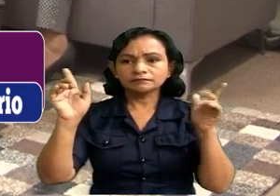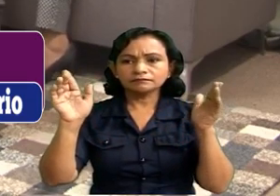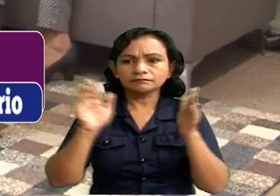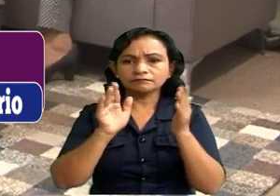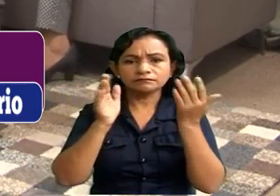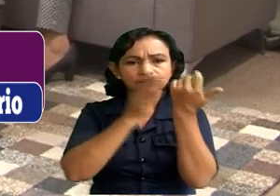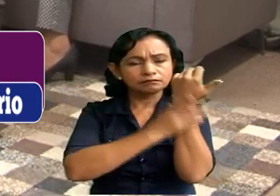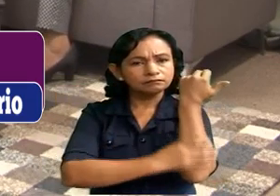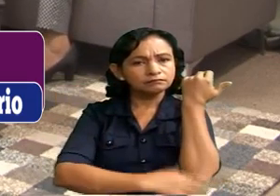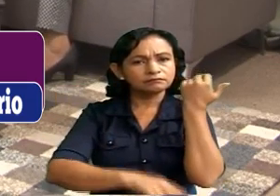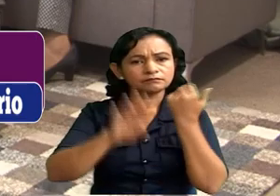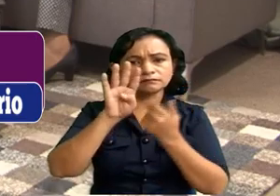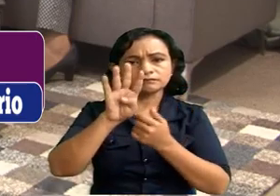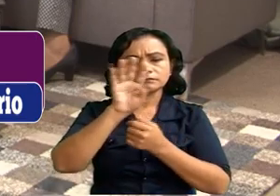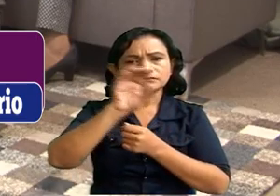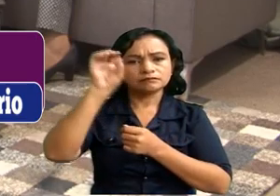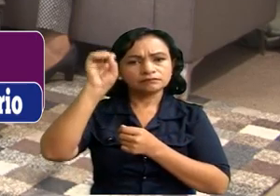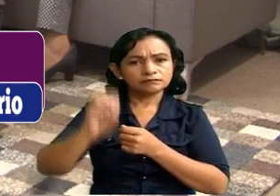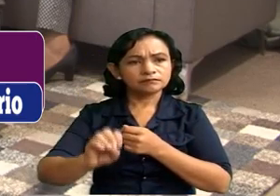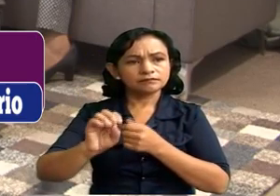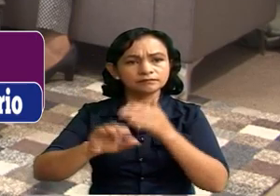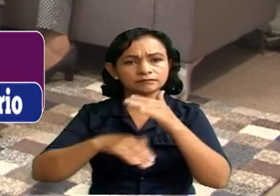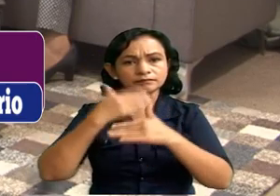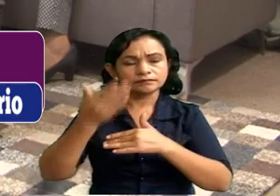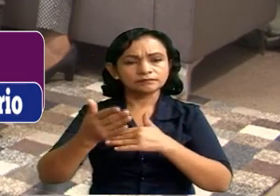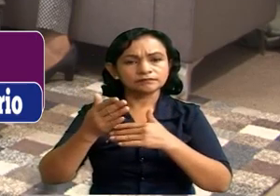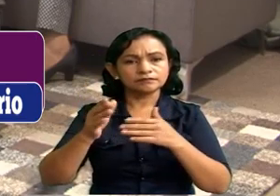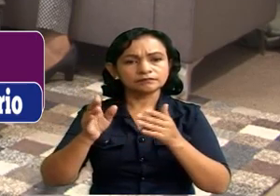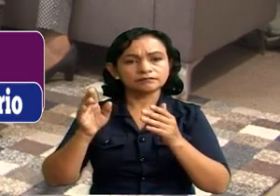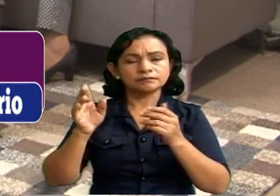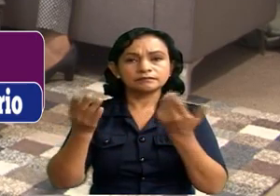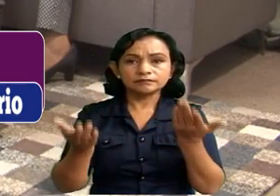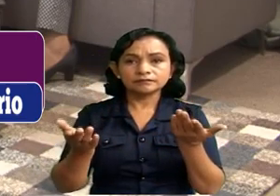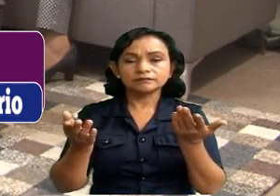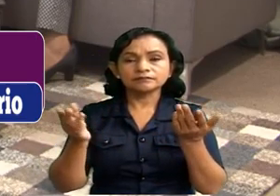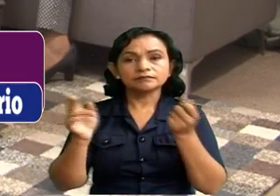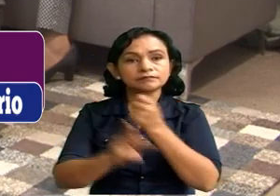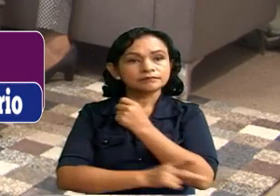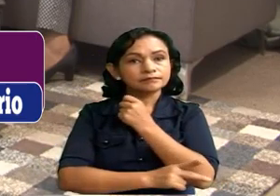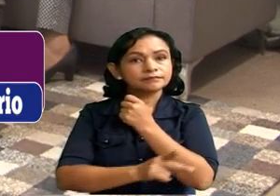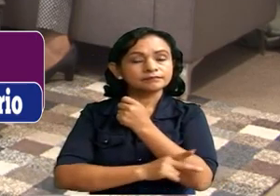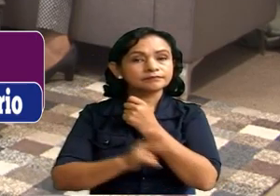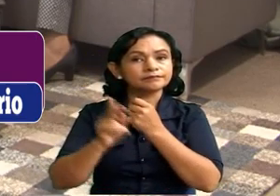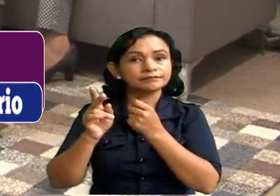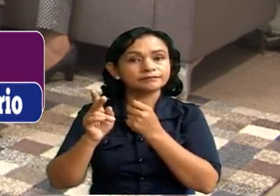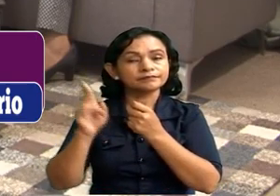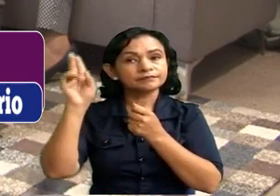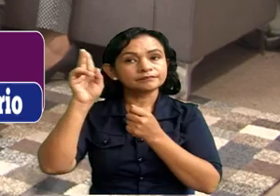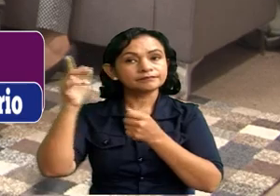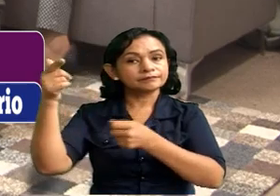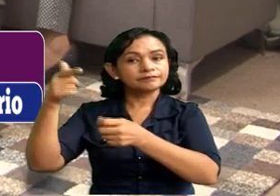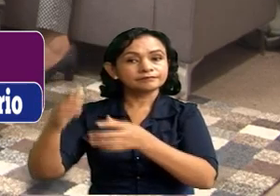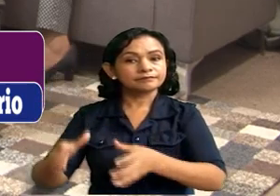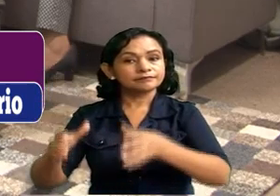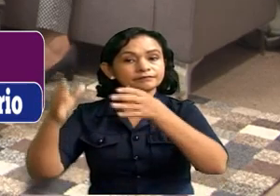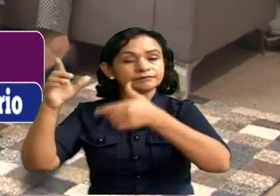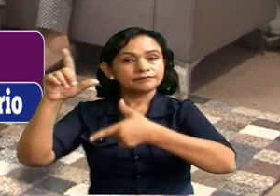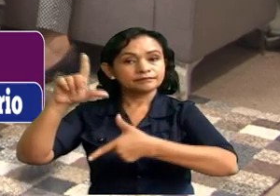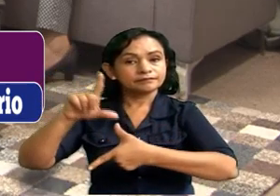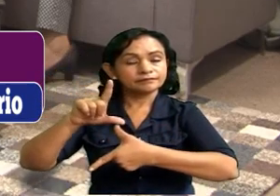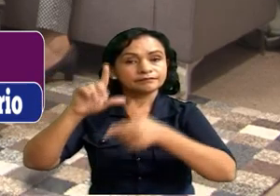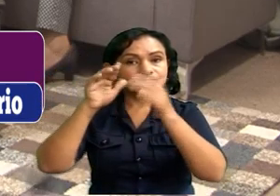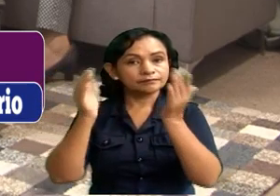casi al 4%, después de ser uno de los países, irónicamente, el primer productor de petróleo de América Latina y el segundo